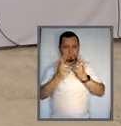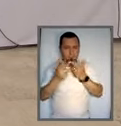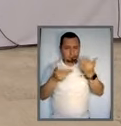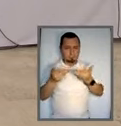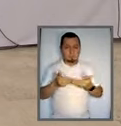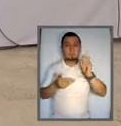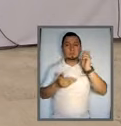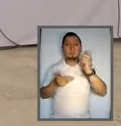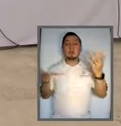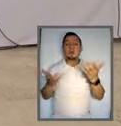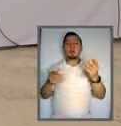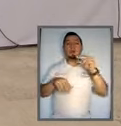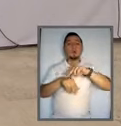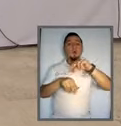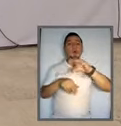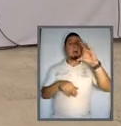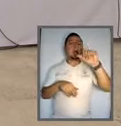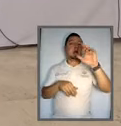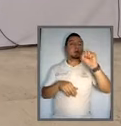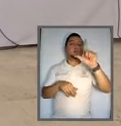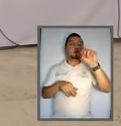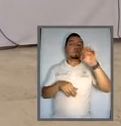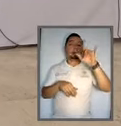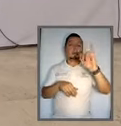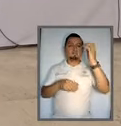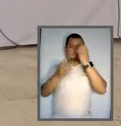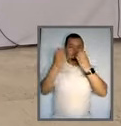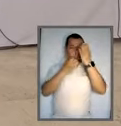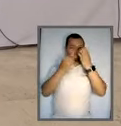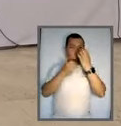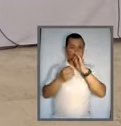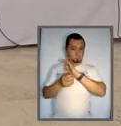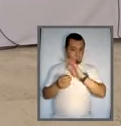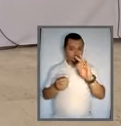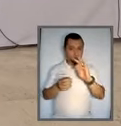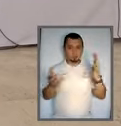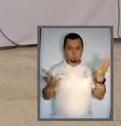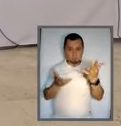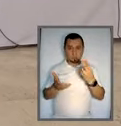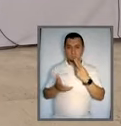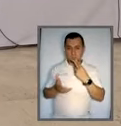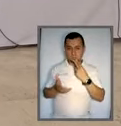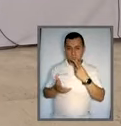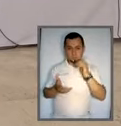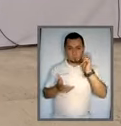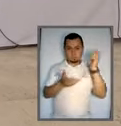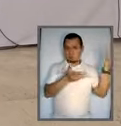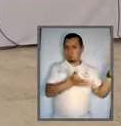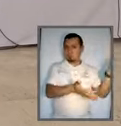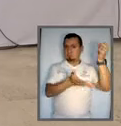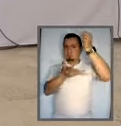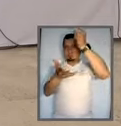del ofrecimiento que hace el doctor Carlos Lomelí de pruebas rápidas. ¿Podrían ser utilizadas estas pruebas que se han